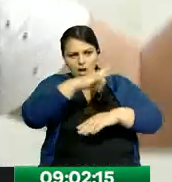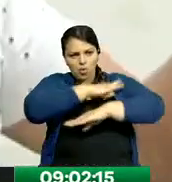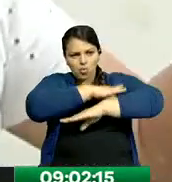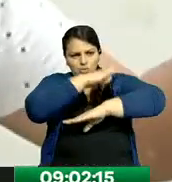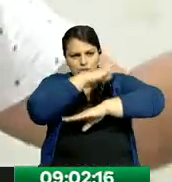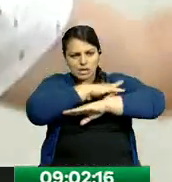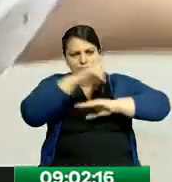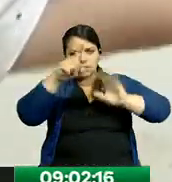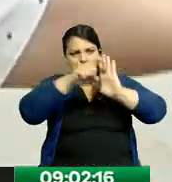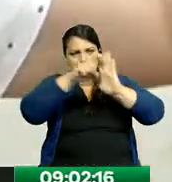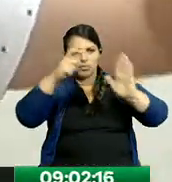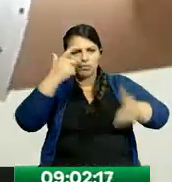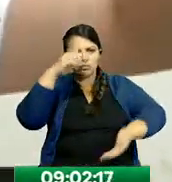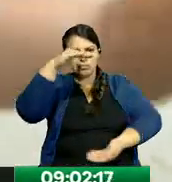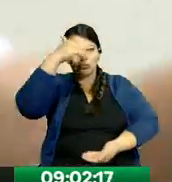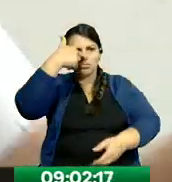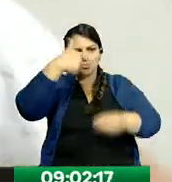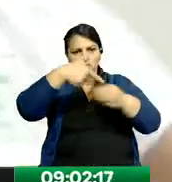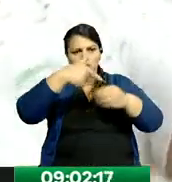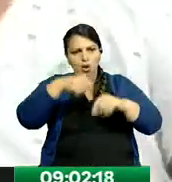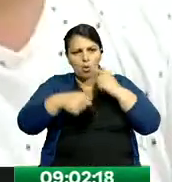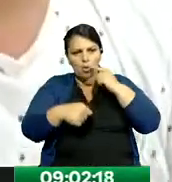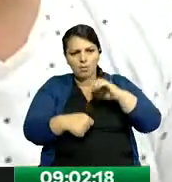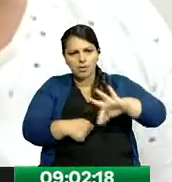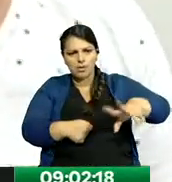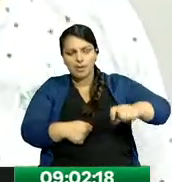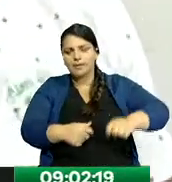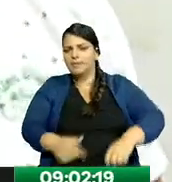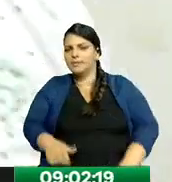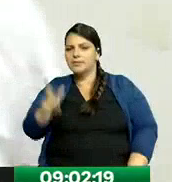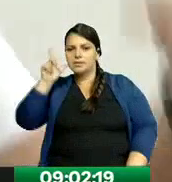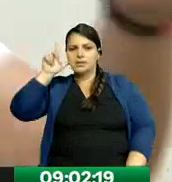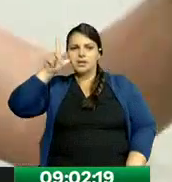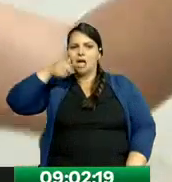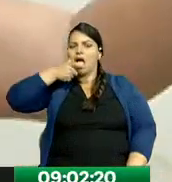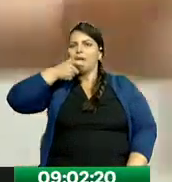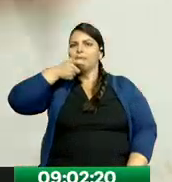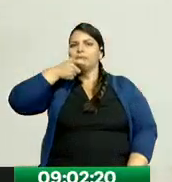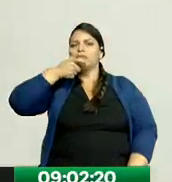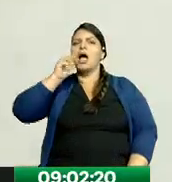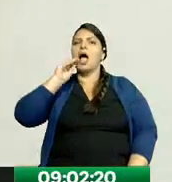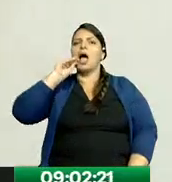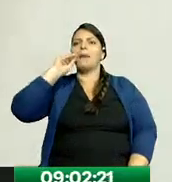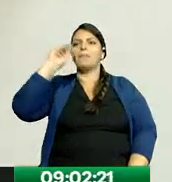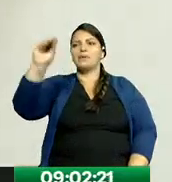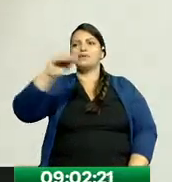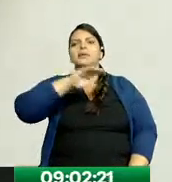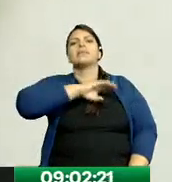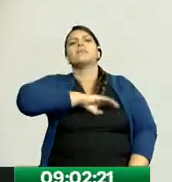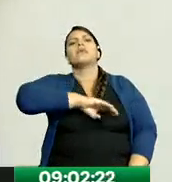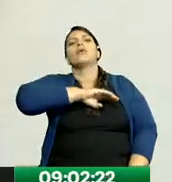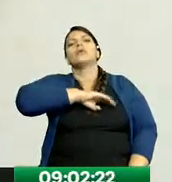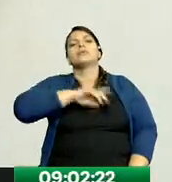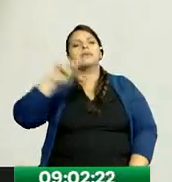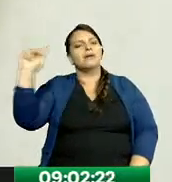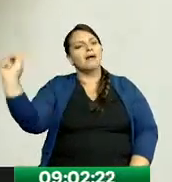Santo Domingo de Guzmán, vienen para acá y lo encuentran al tipo aquí adentro. A lo que ve la policía, se salta esta